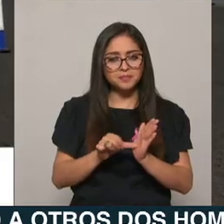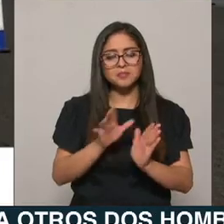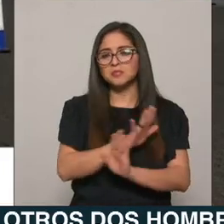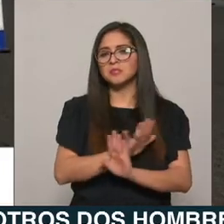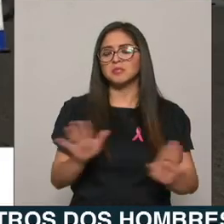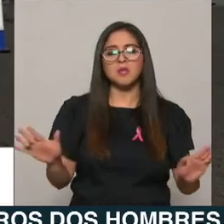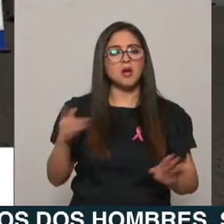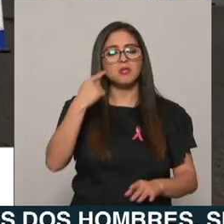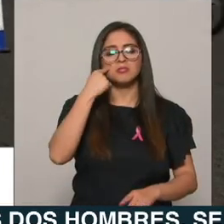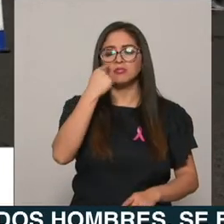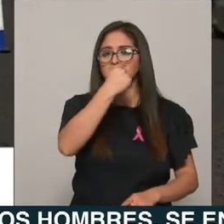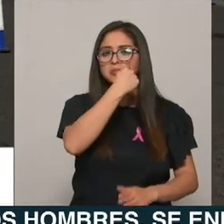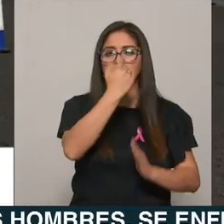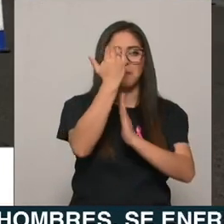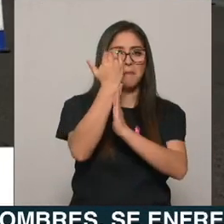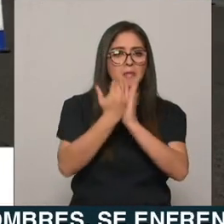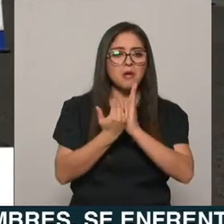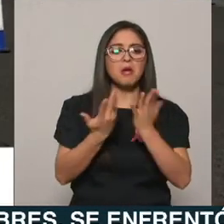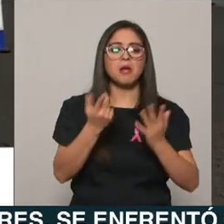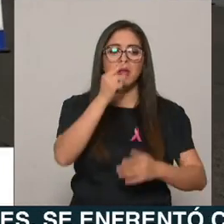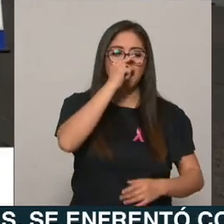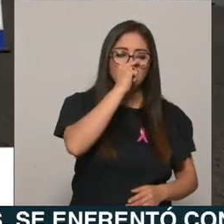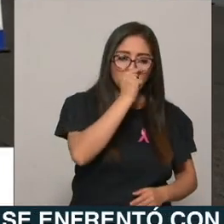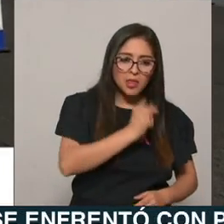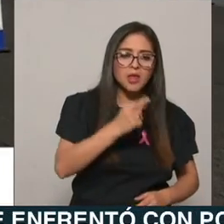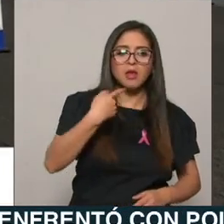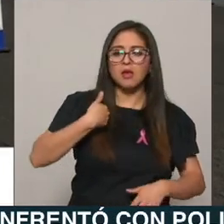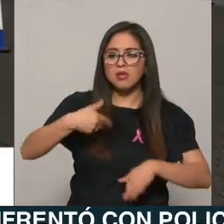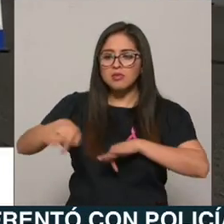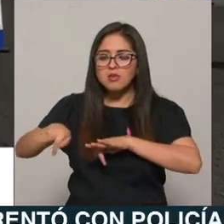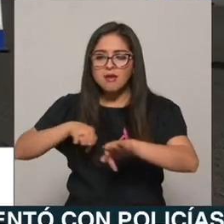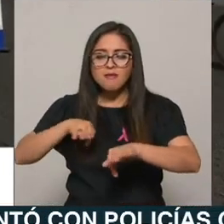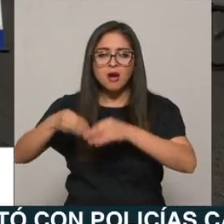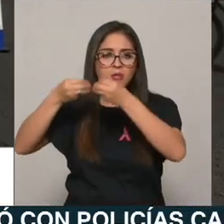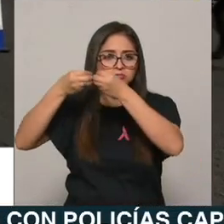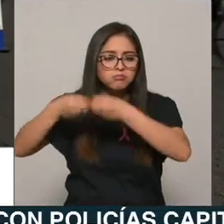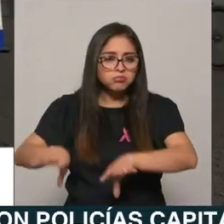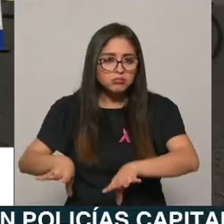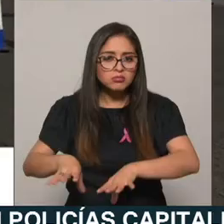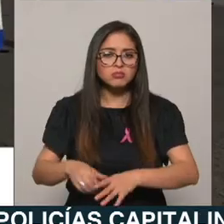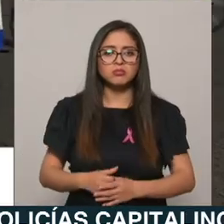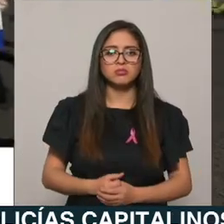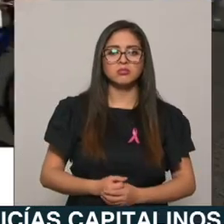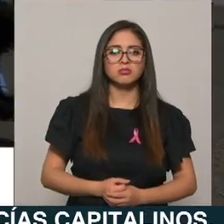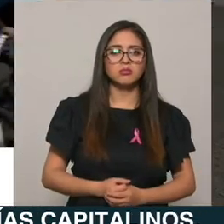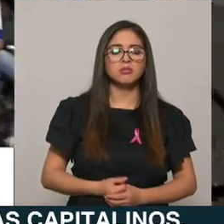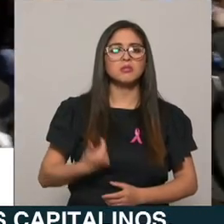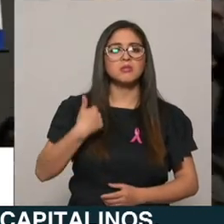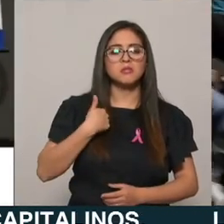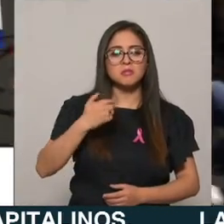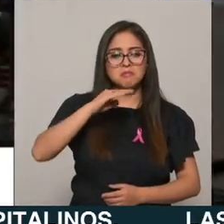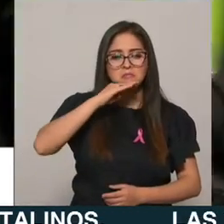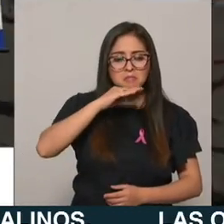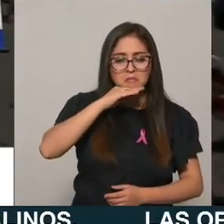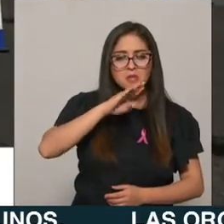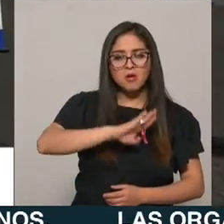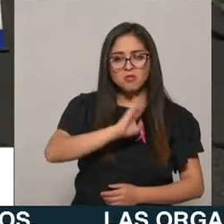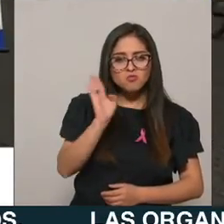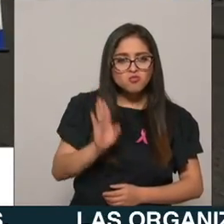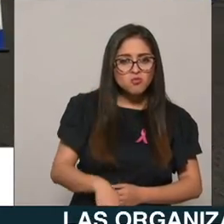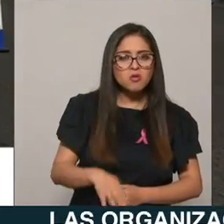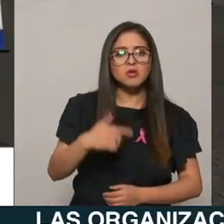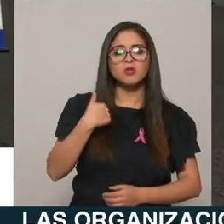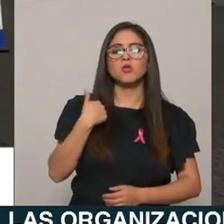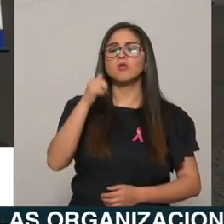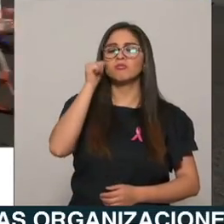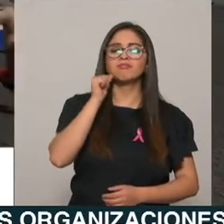perdí mucho, perdí mi trabajo, perdí a mi madre, perdí mi